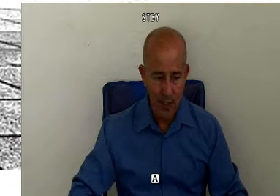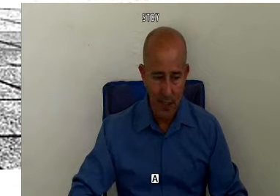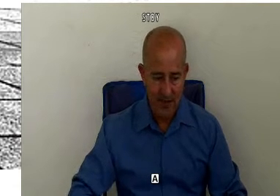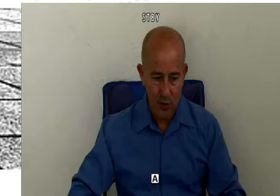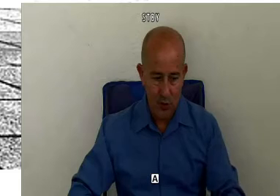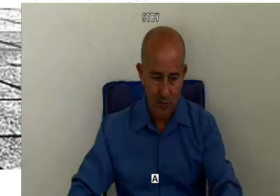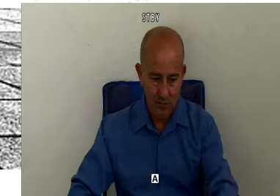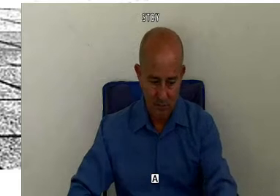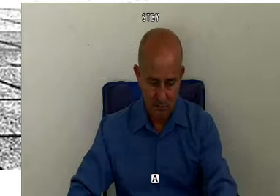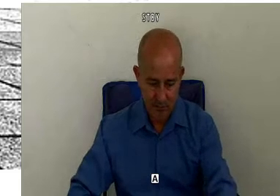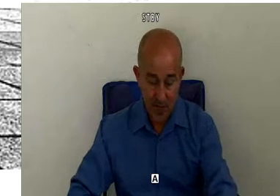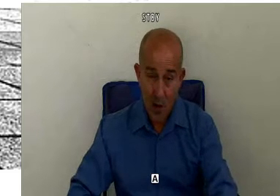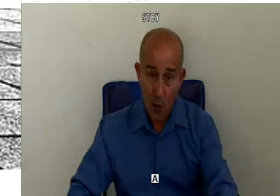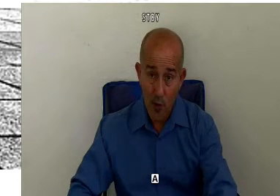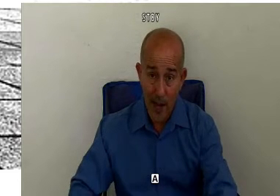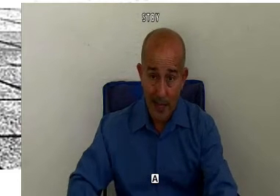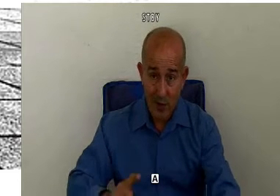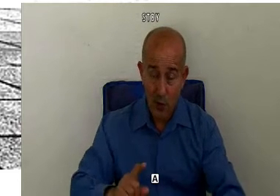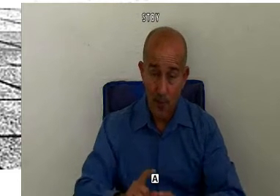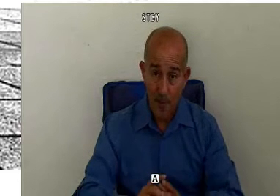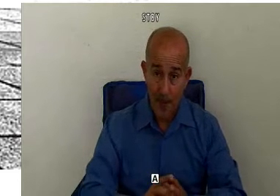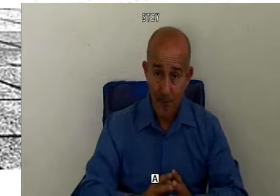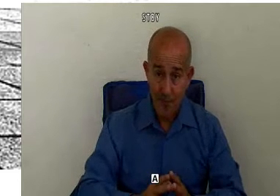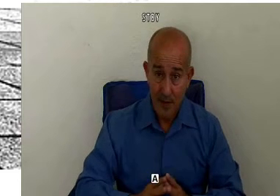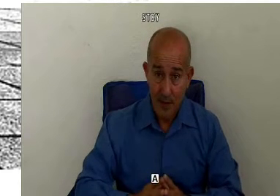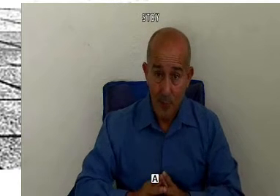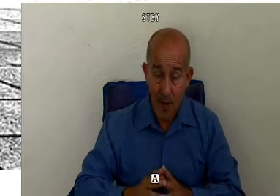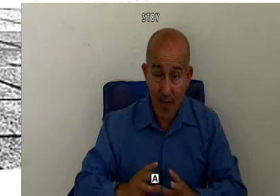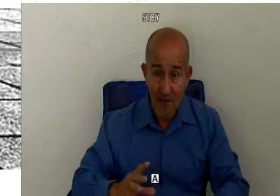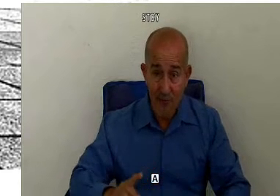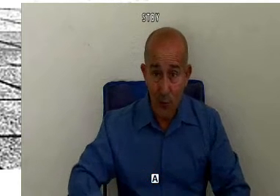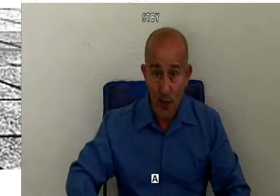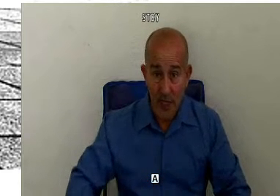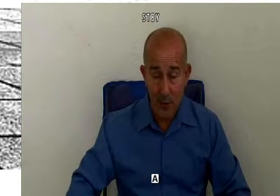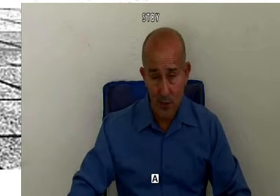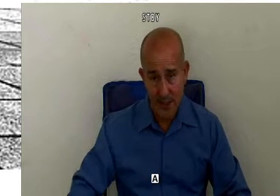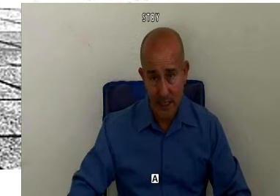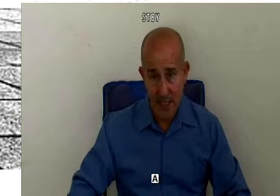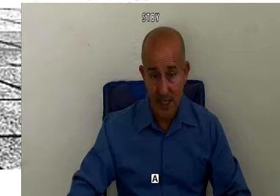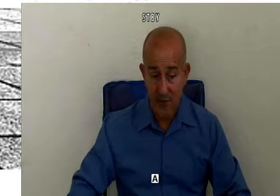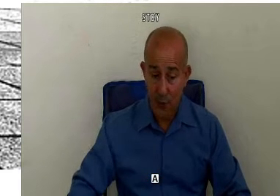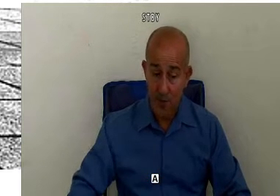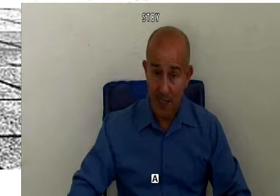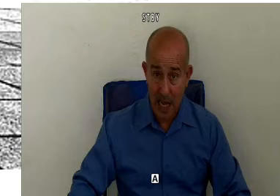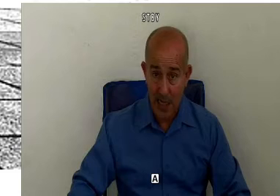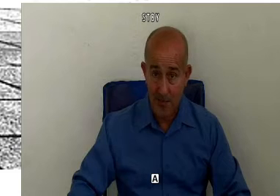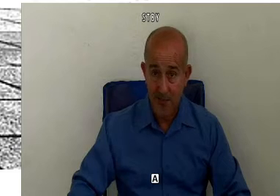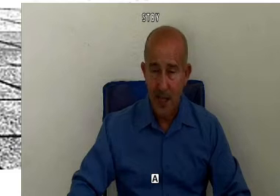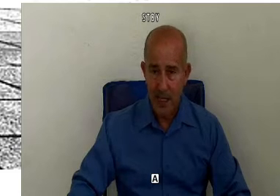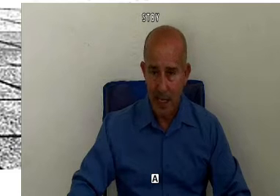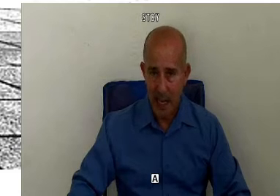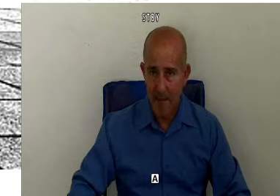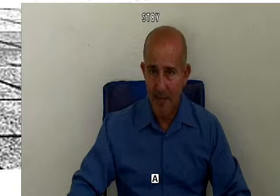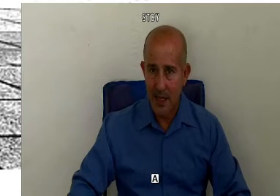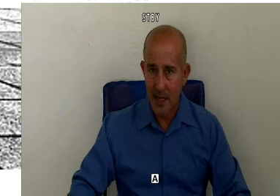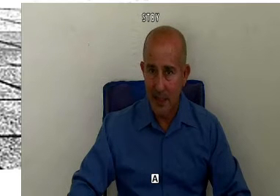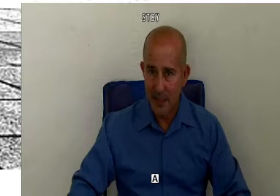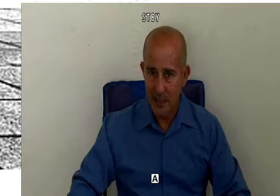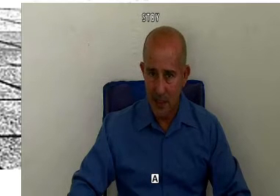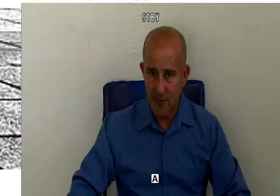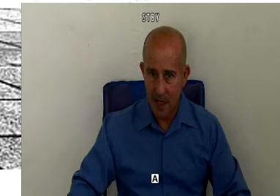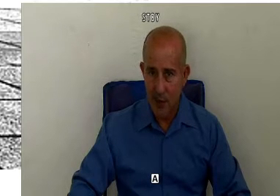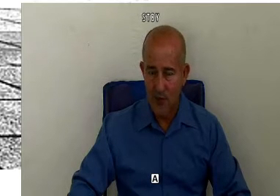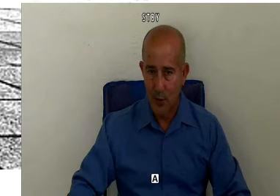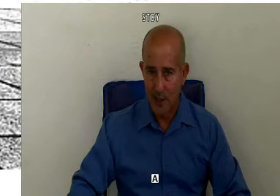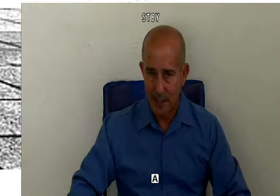comunicación. Un gesto puede influir en una seña de forma tal que cambie el